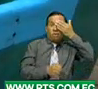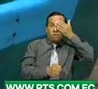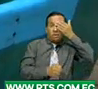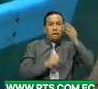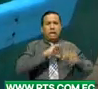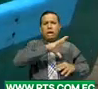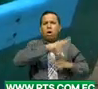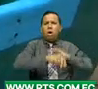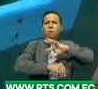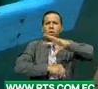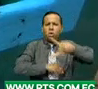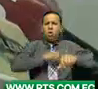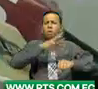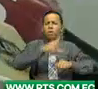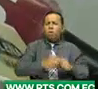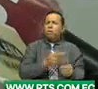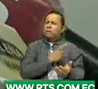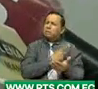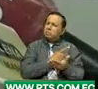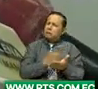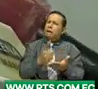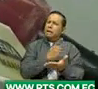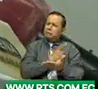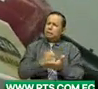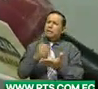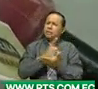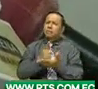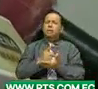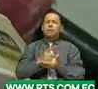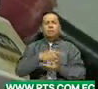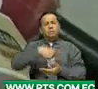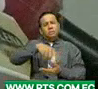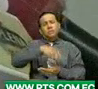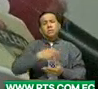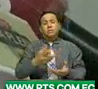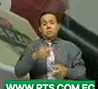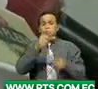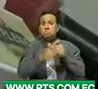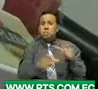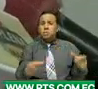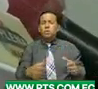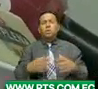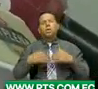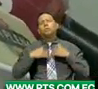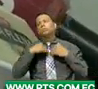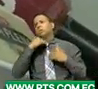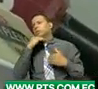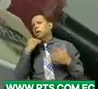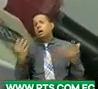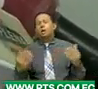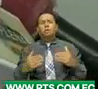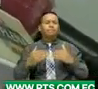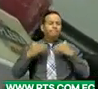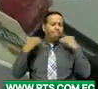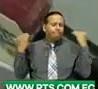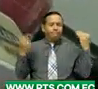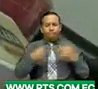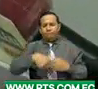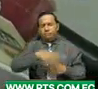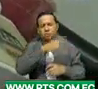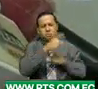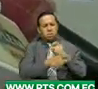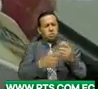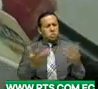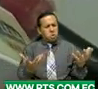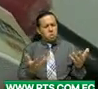docena de pescadores la gente está ya está como también cansada de tanto abuso de estas personas llegará el